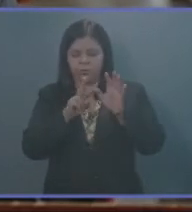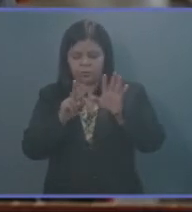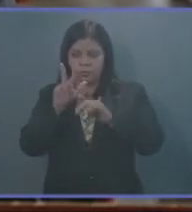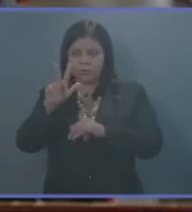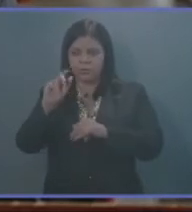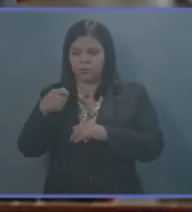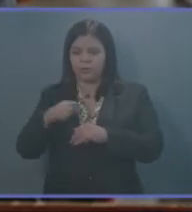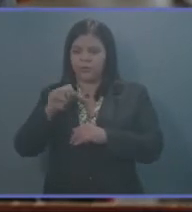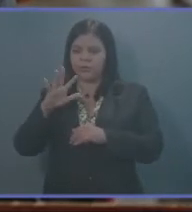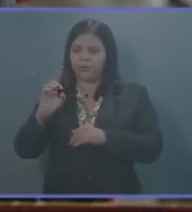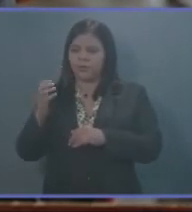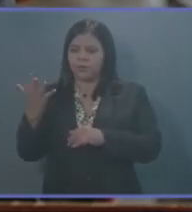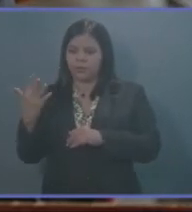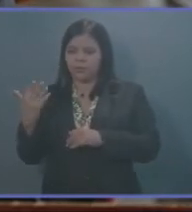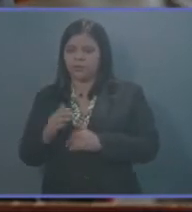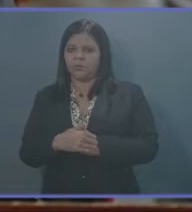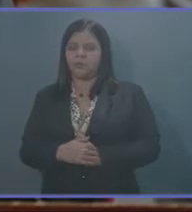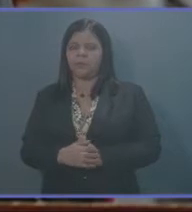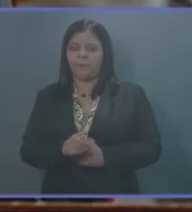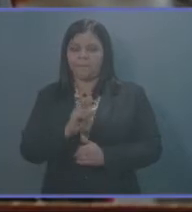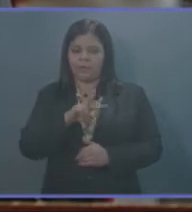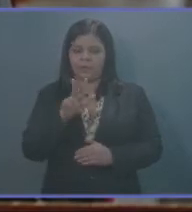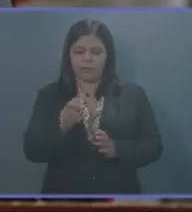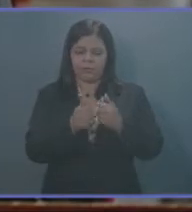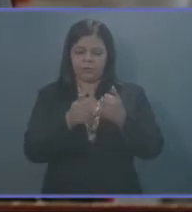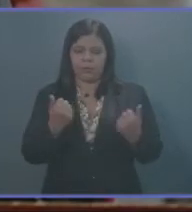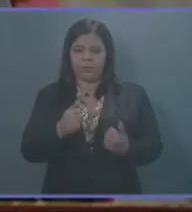22.573.315. Total